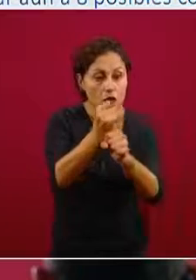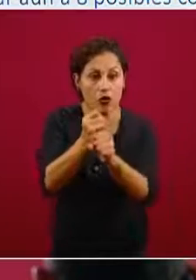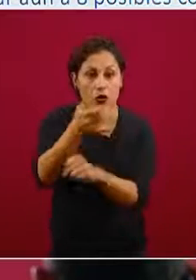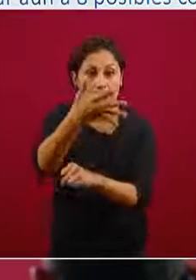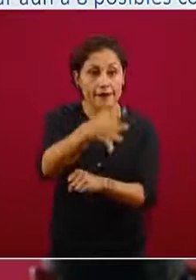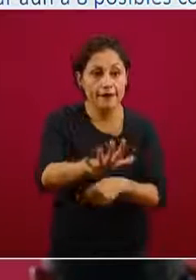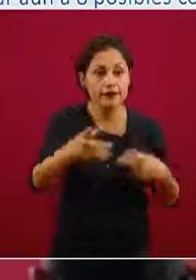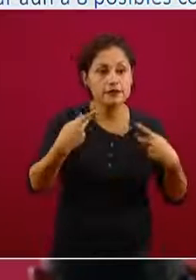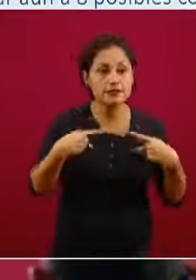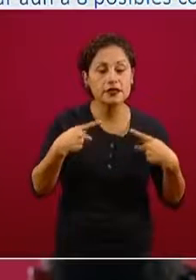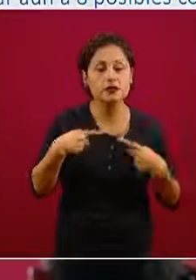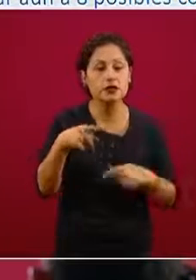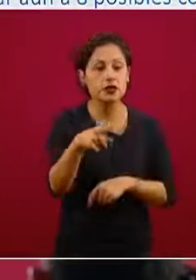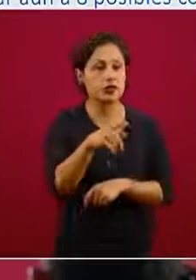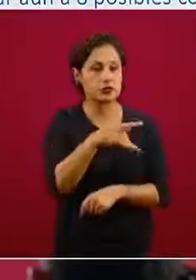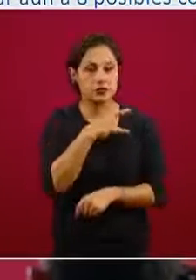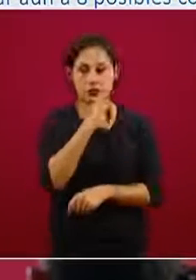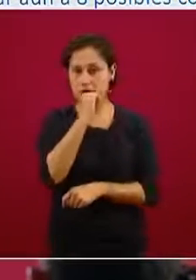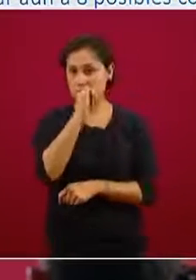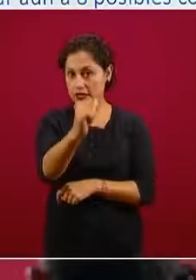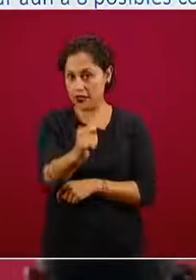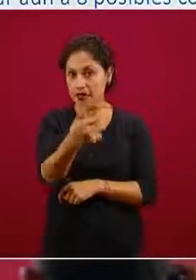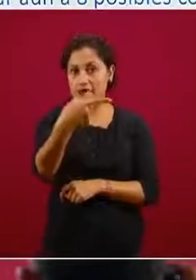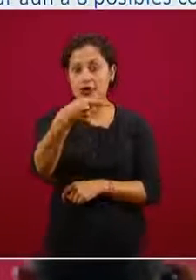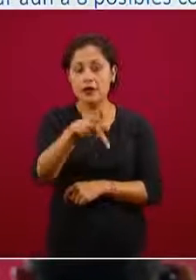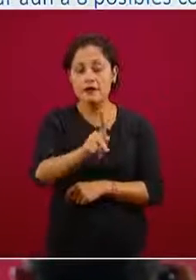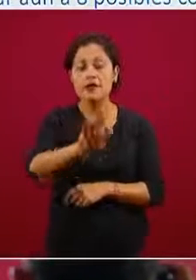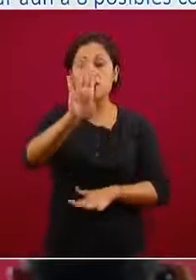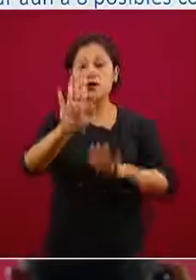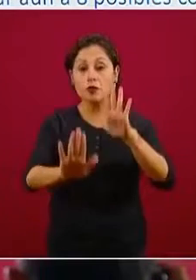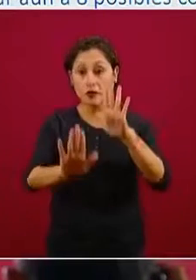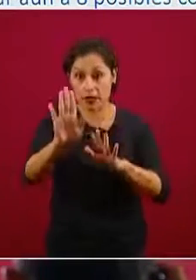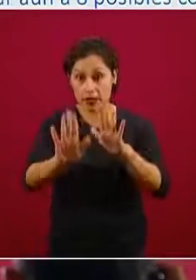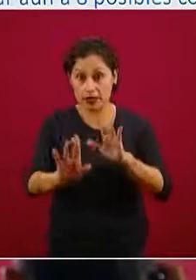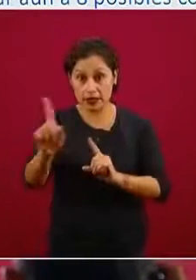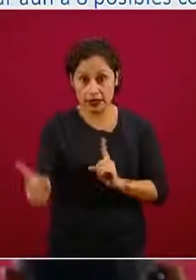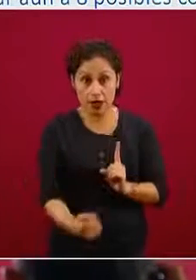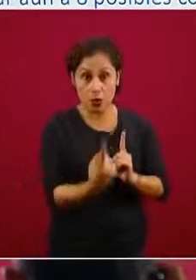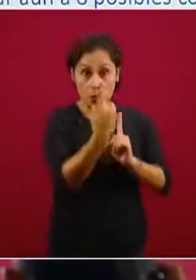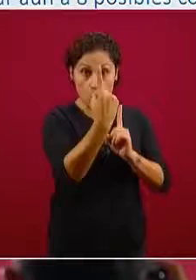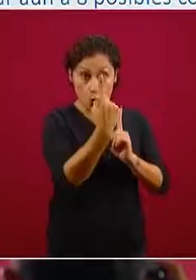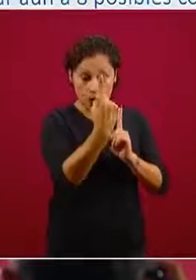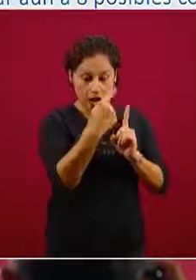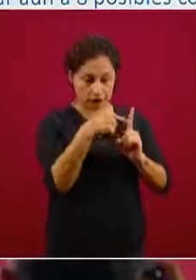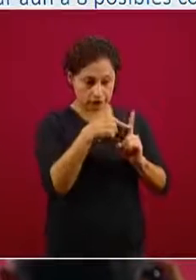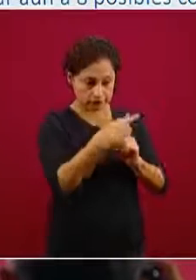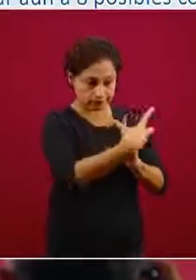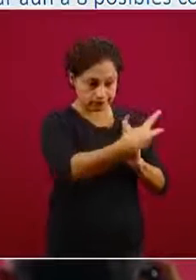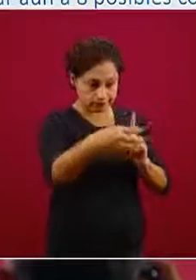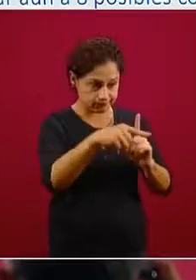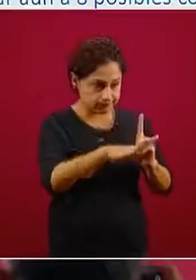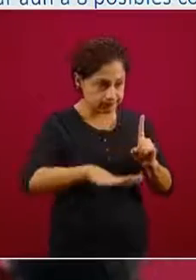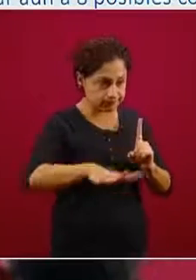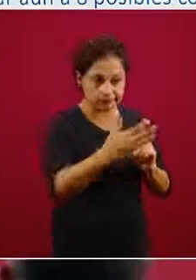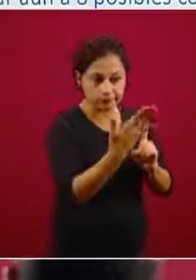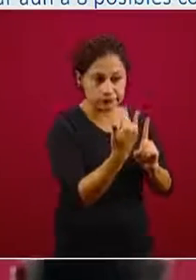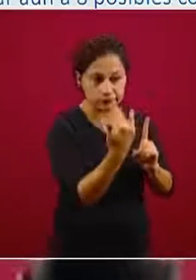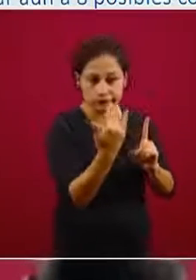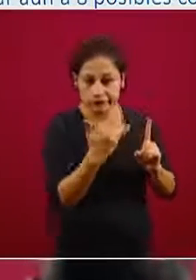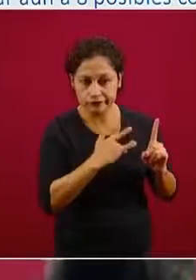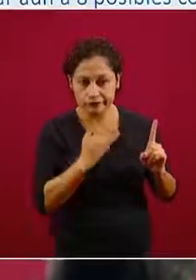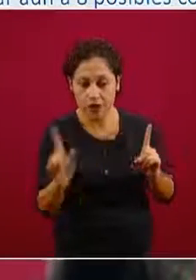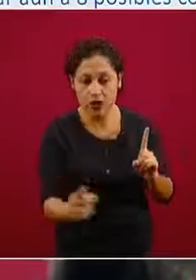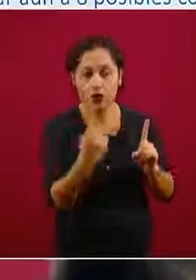que hay la presunción de que una persona pudo haber desarrollado síntomas, que representa el